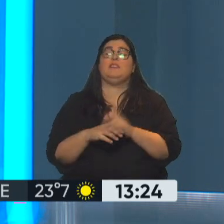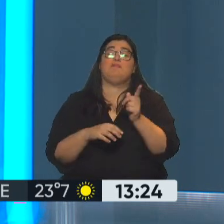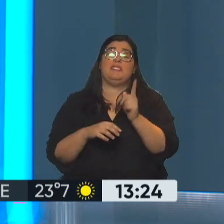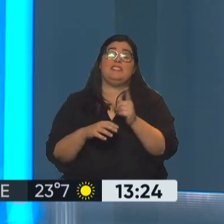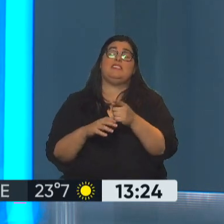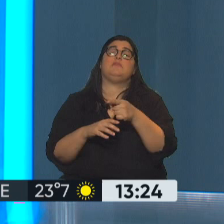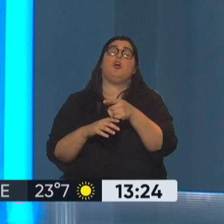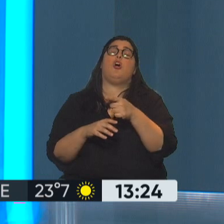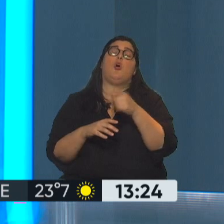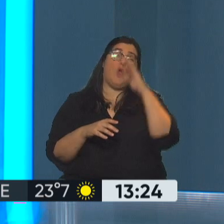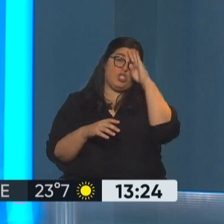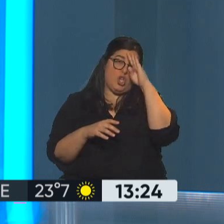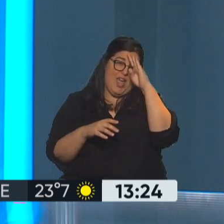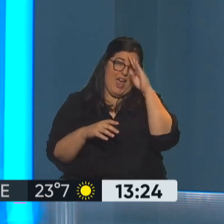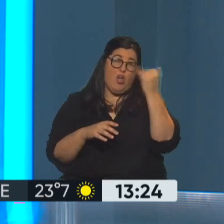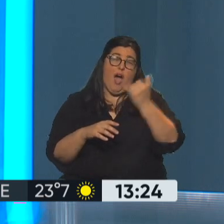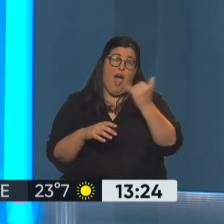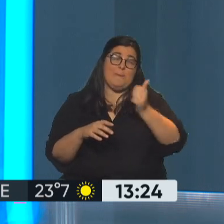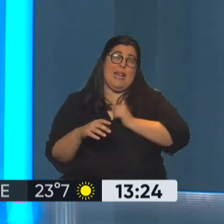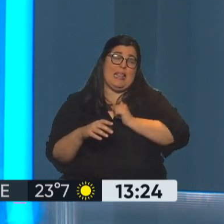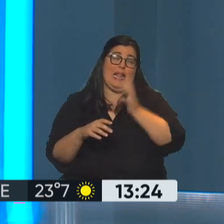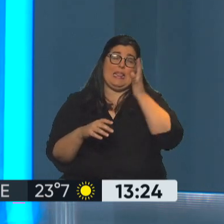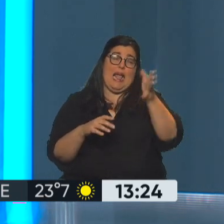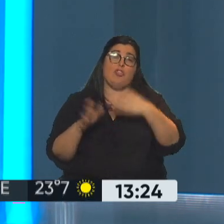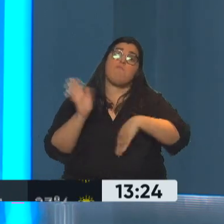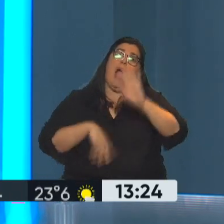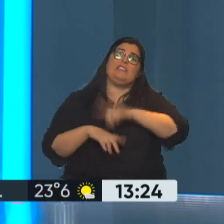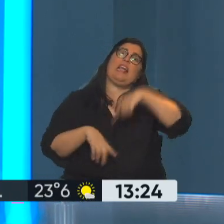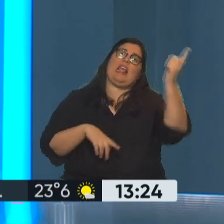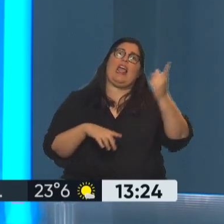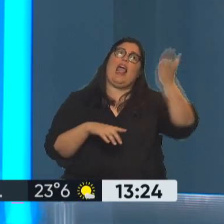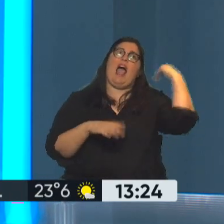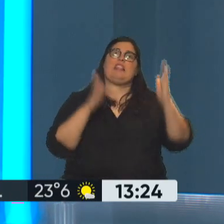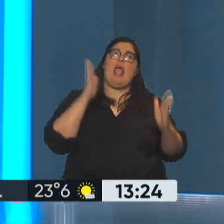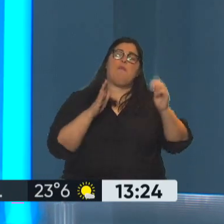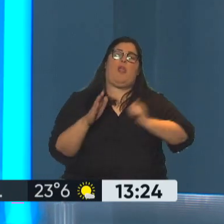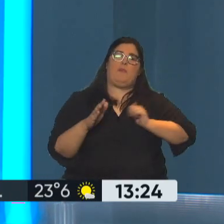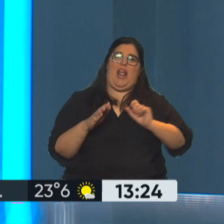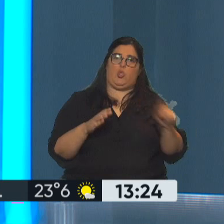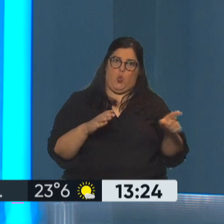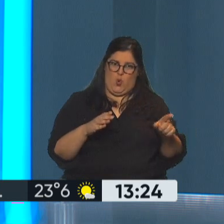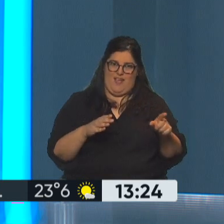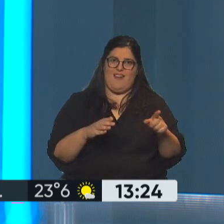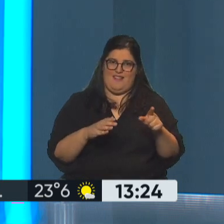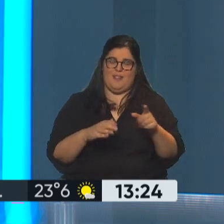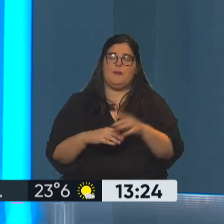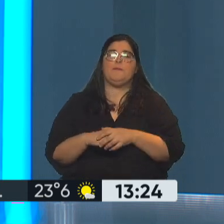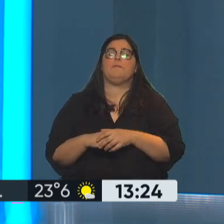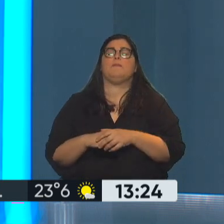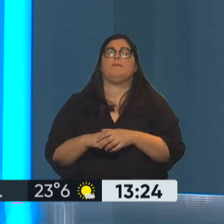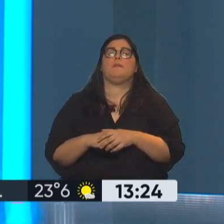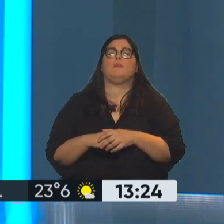la dictadura. Los militares de la dictadura estaban en la dictadura, pero sus ministros eran civiles.